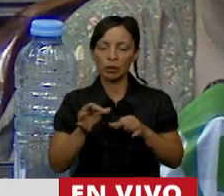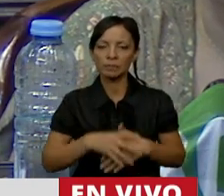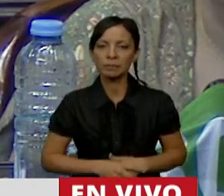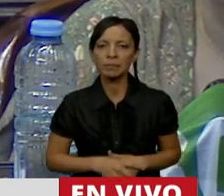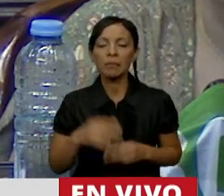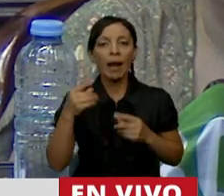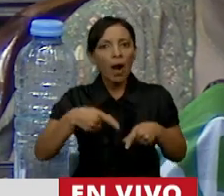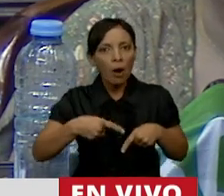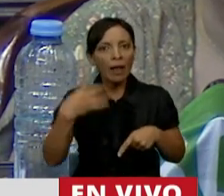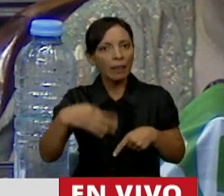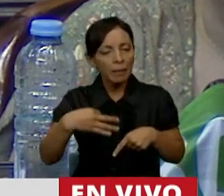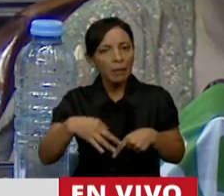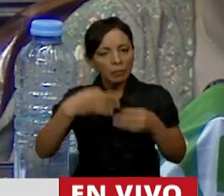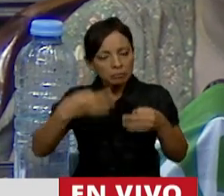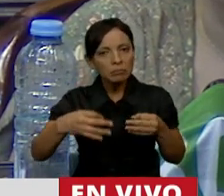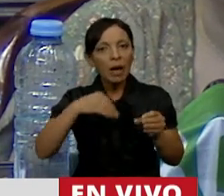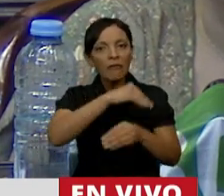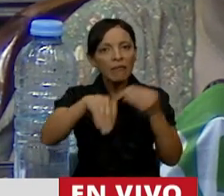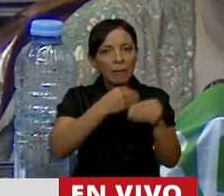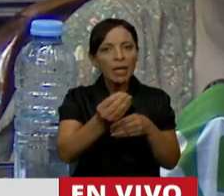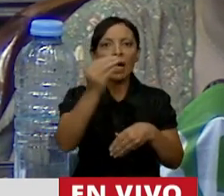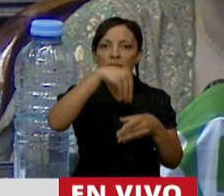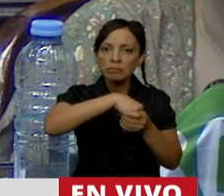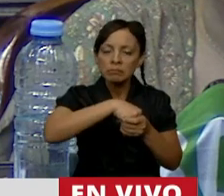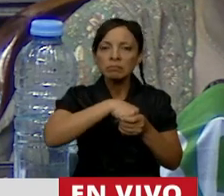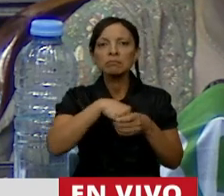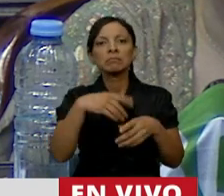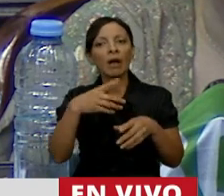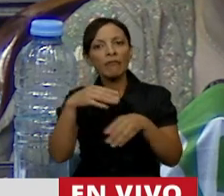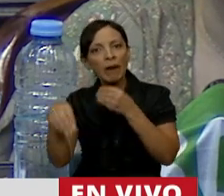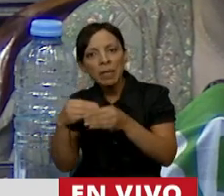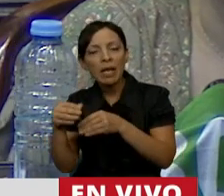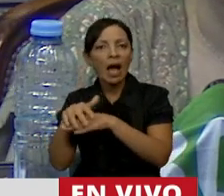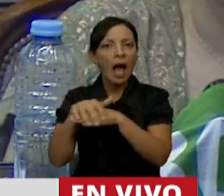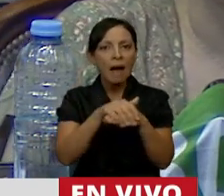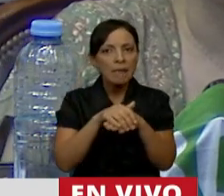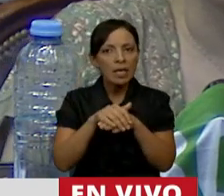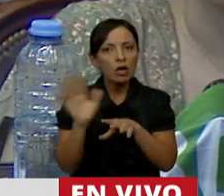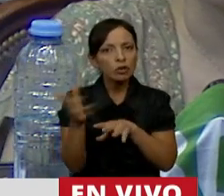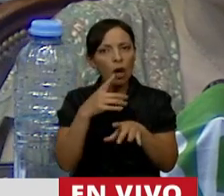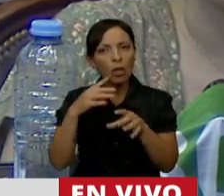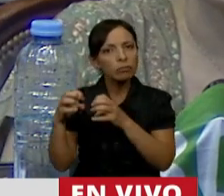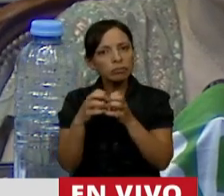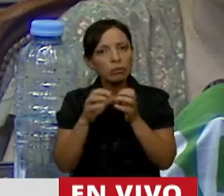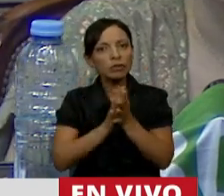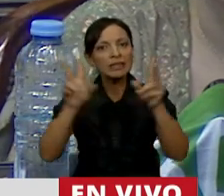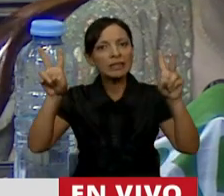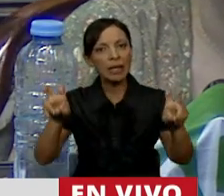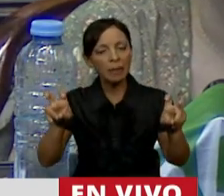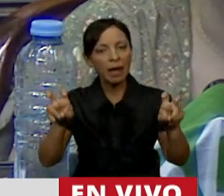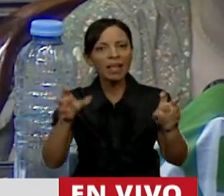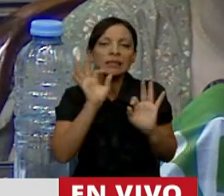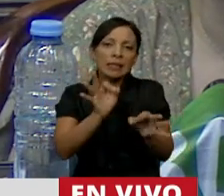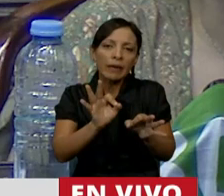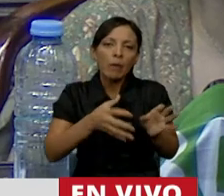pasar a hablarlo con la familia, con los hijos, con los amigos. Ya sabemos que no discutimos si aborto sí